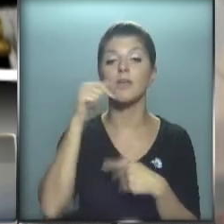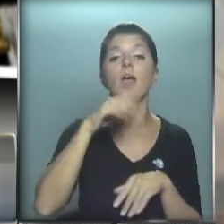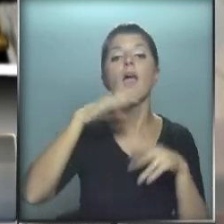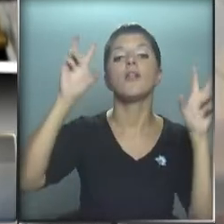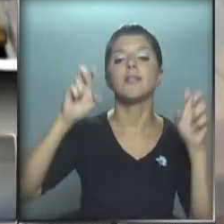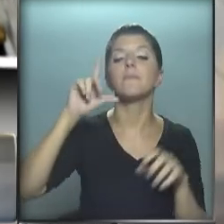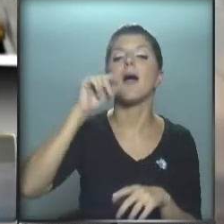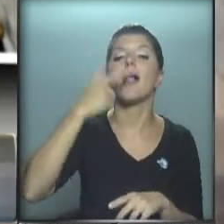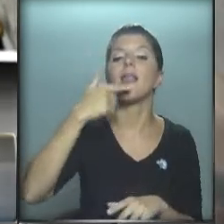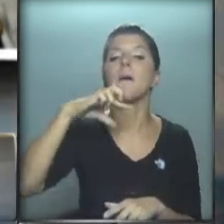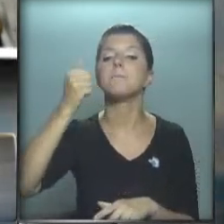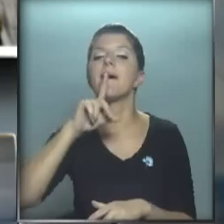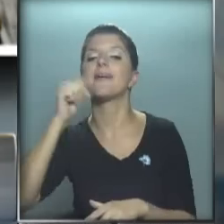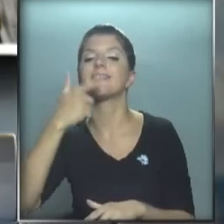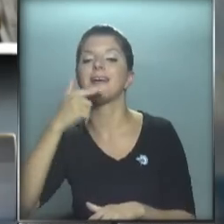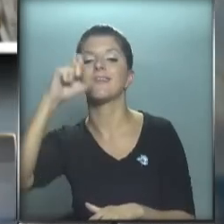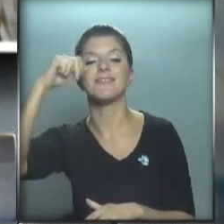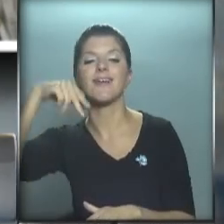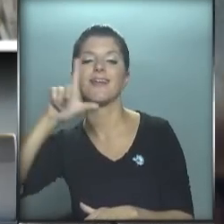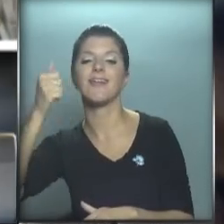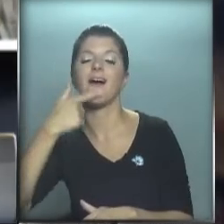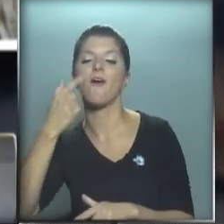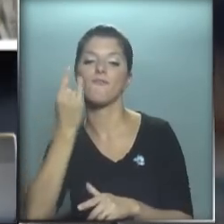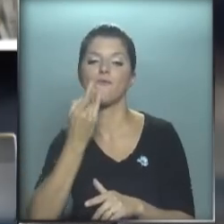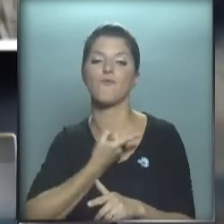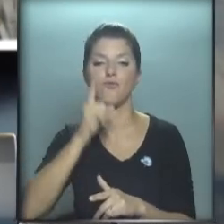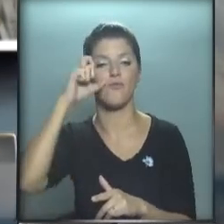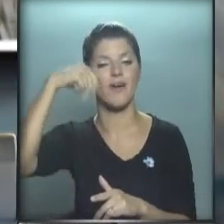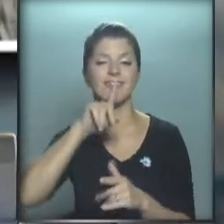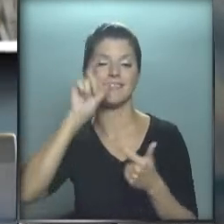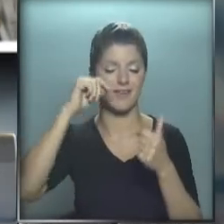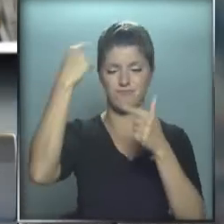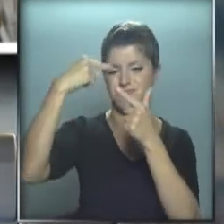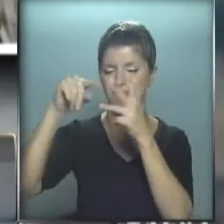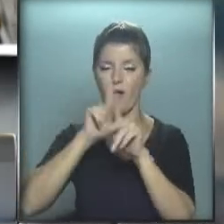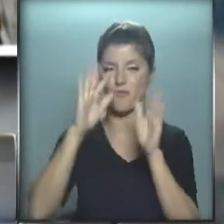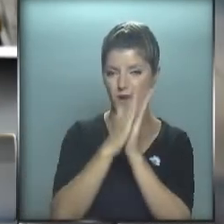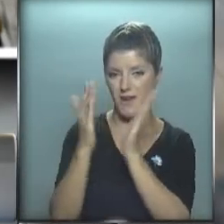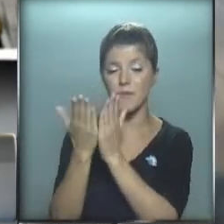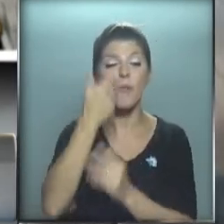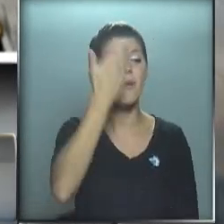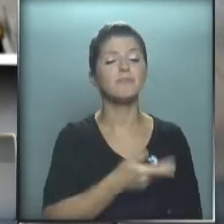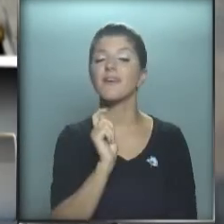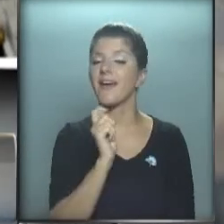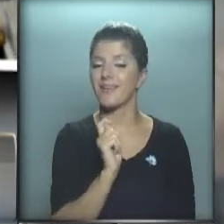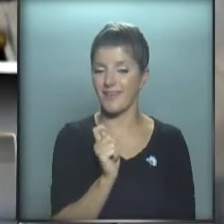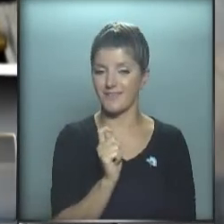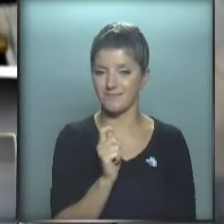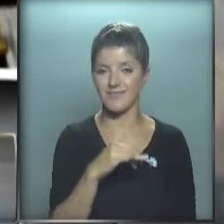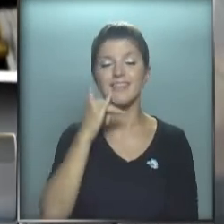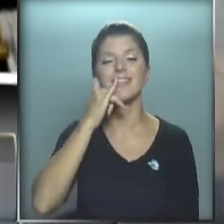Fuente el solicitante descolocado el Rise señor son algunas de sus obras Quién es nuestro personaje de hoy